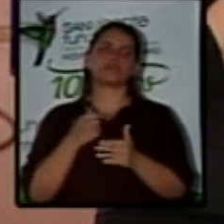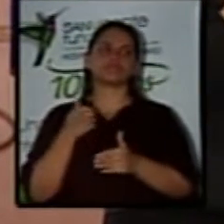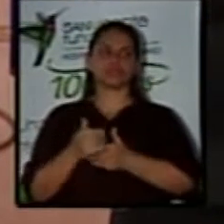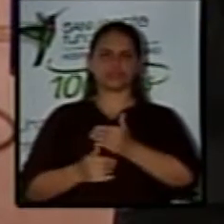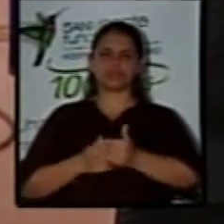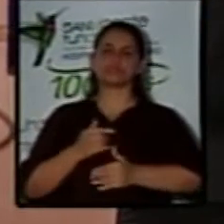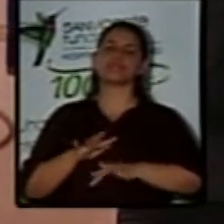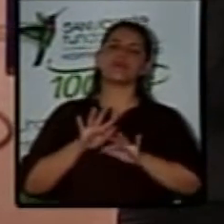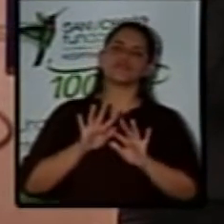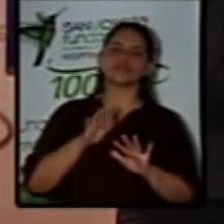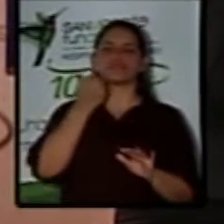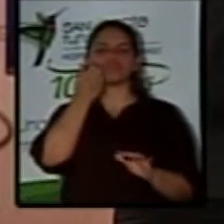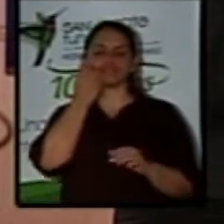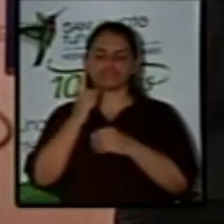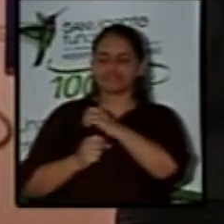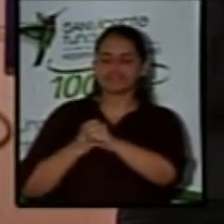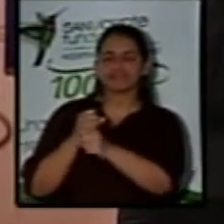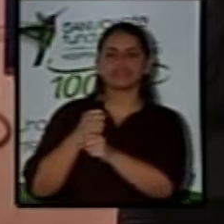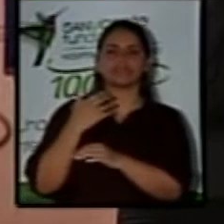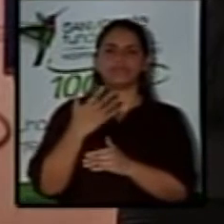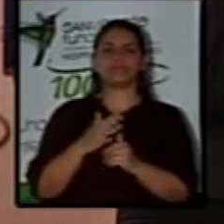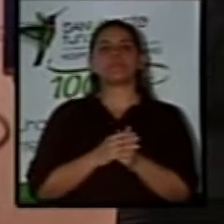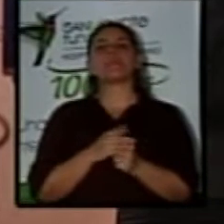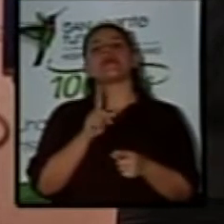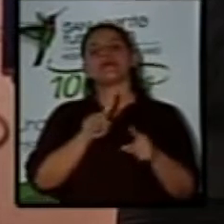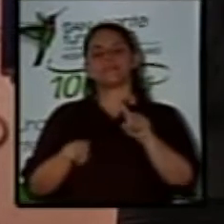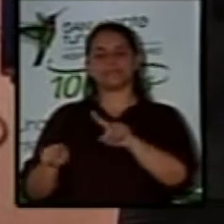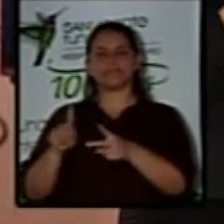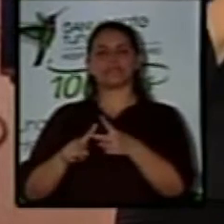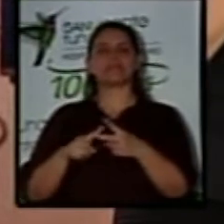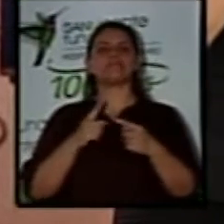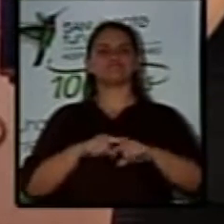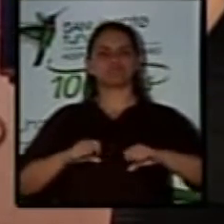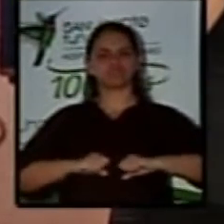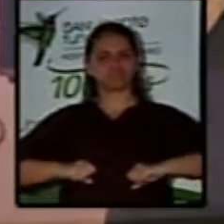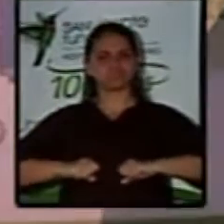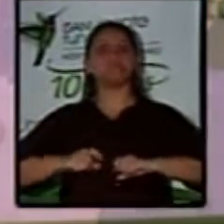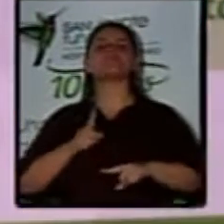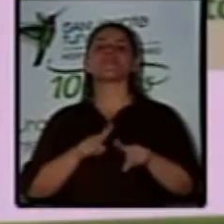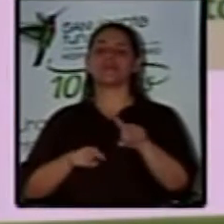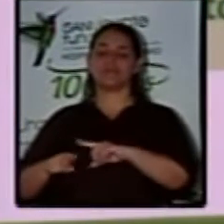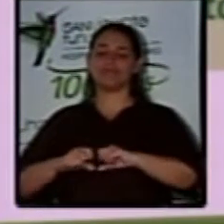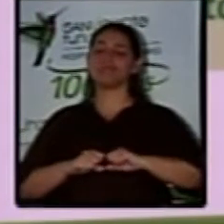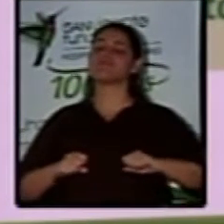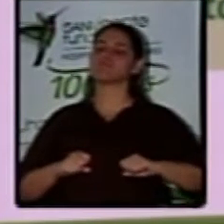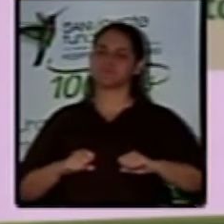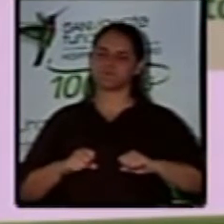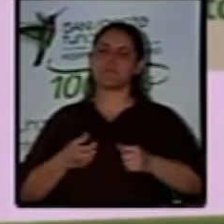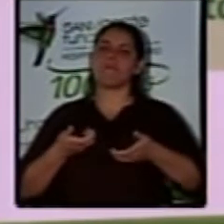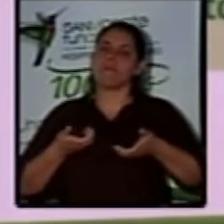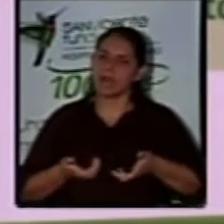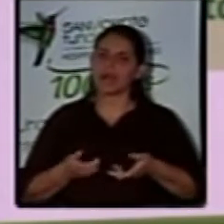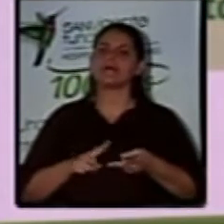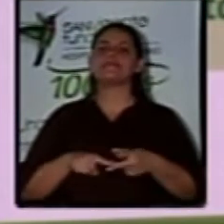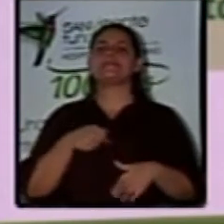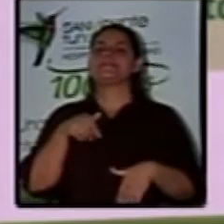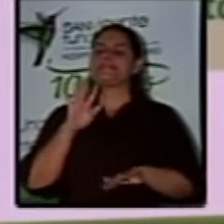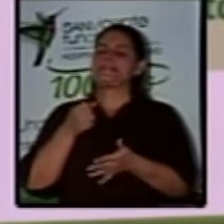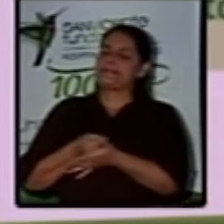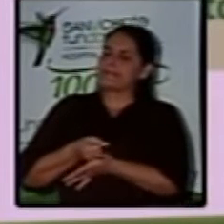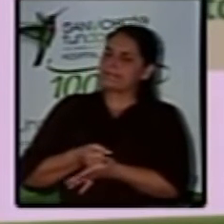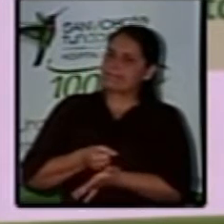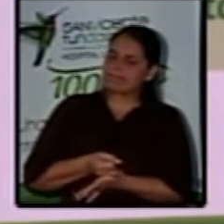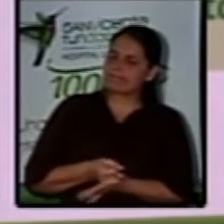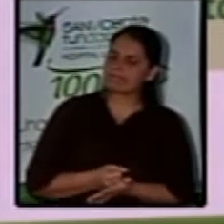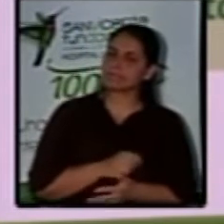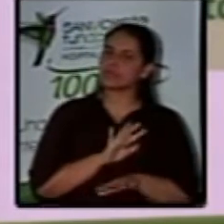que va aumentando la edad. Y el sobrepeso, indudablemente, tener sobrepeso aumenta la presión